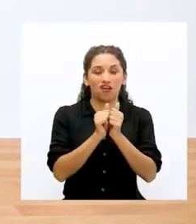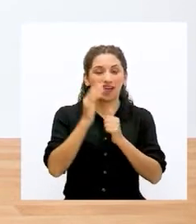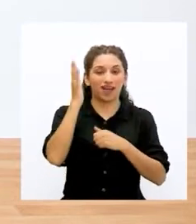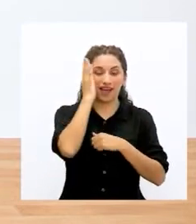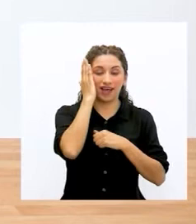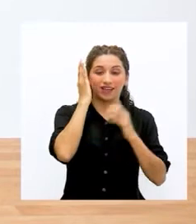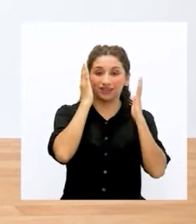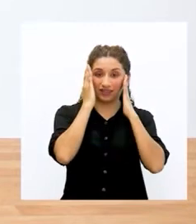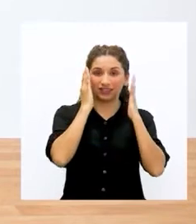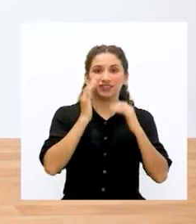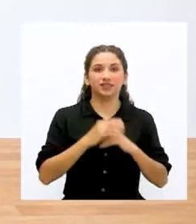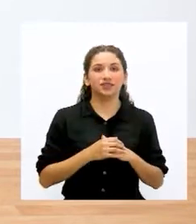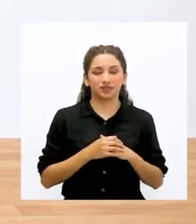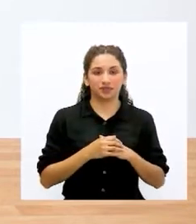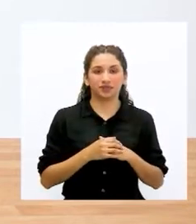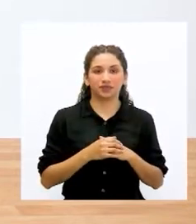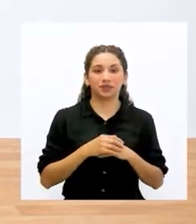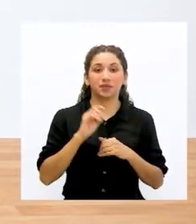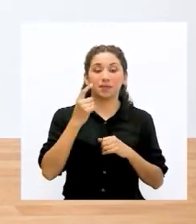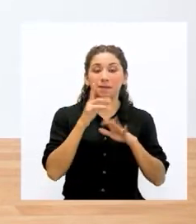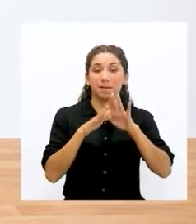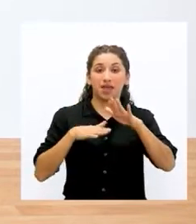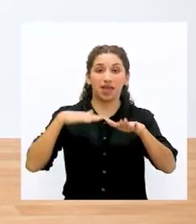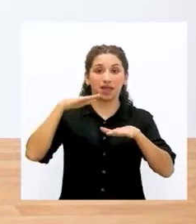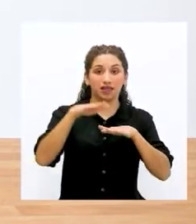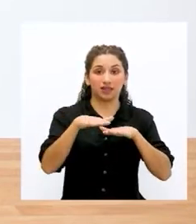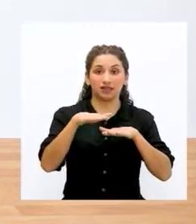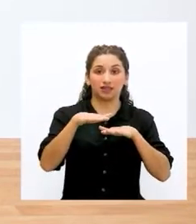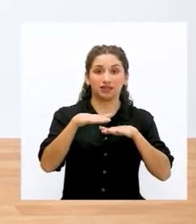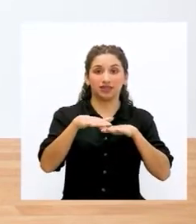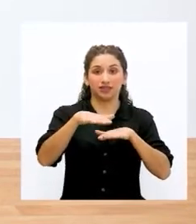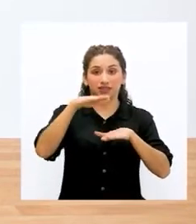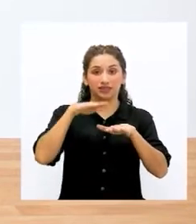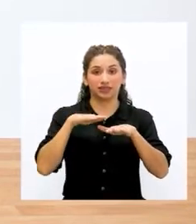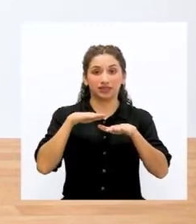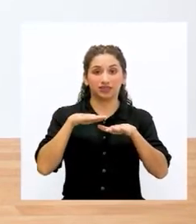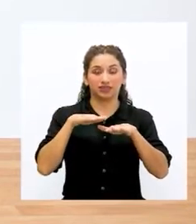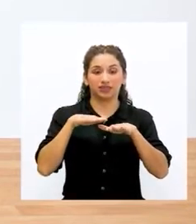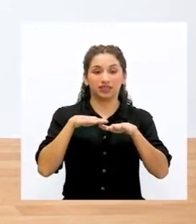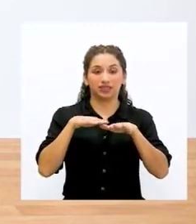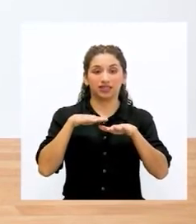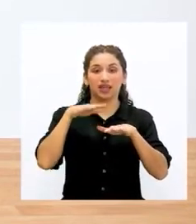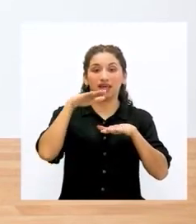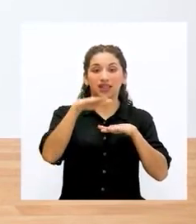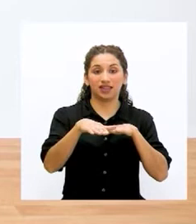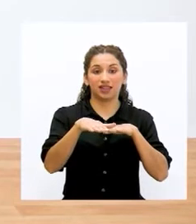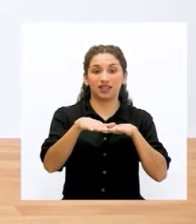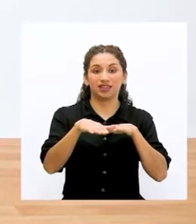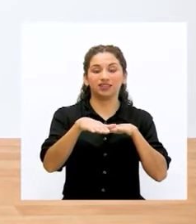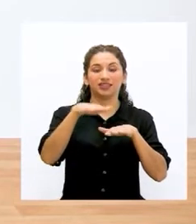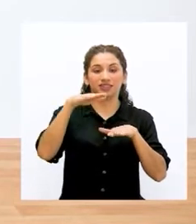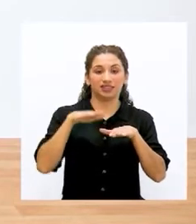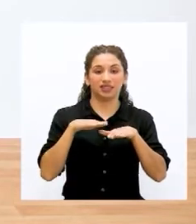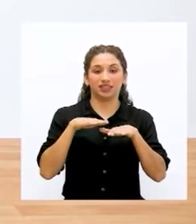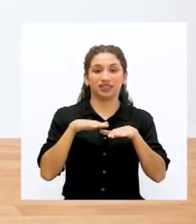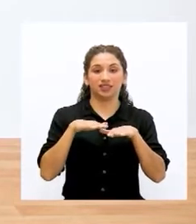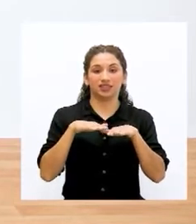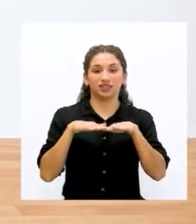y a los lados. Mira, primero, adelante, centro. Adelante,